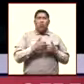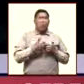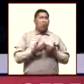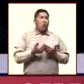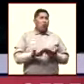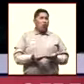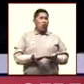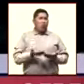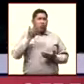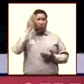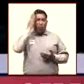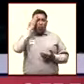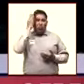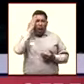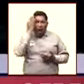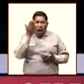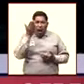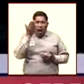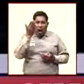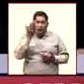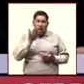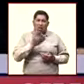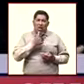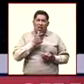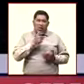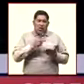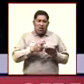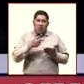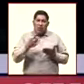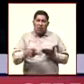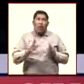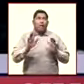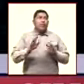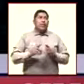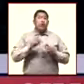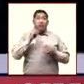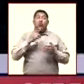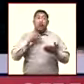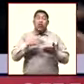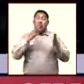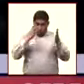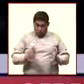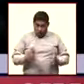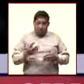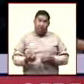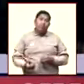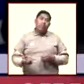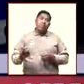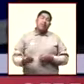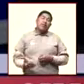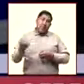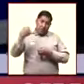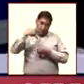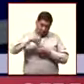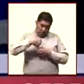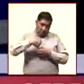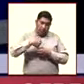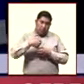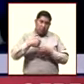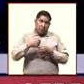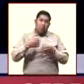logran contactarse con los estudiantes? Bueno, todo inicia cuando un estudiante se inscribe a un propedéutico, a